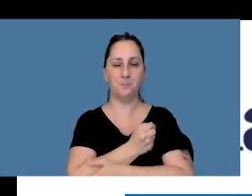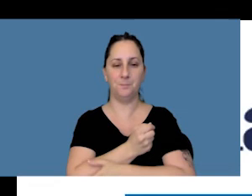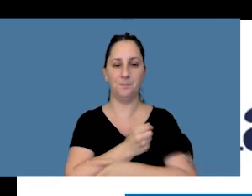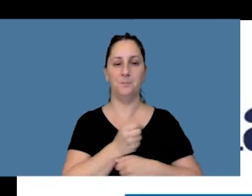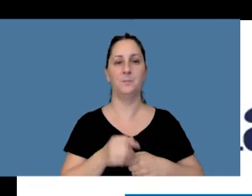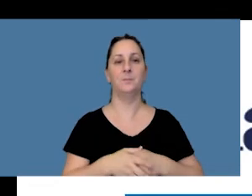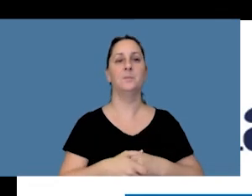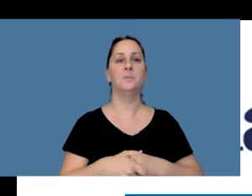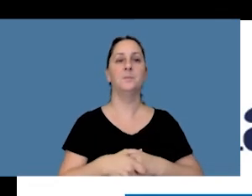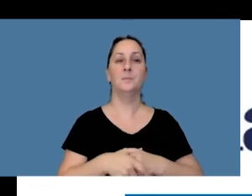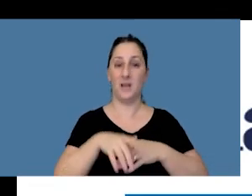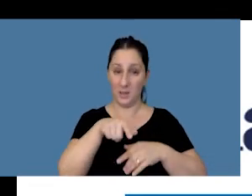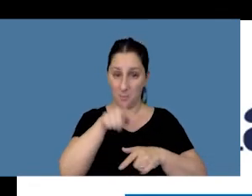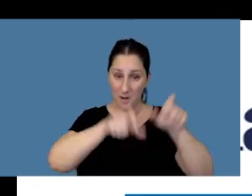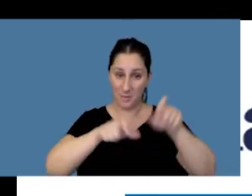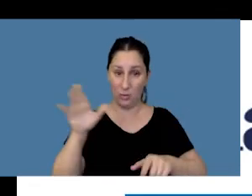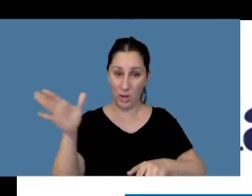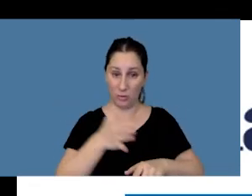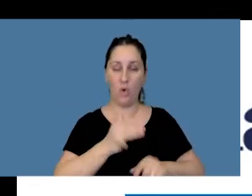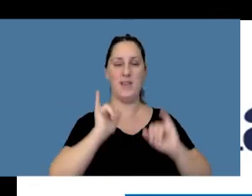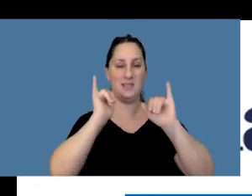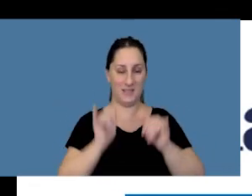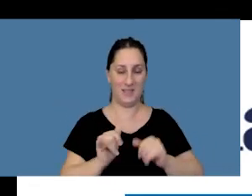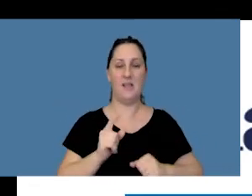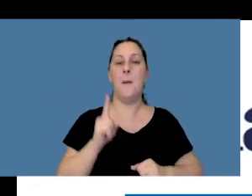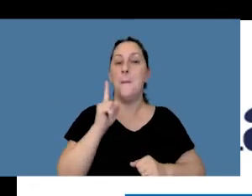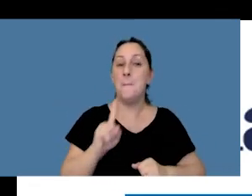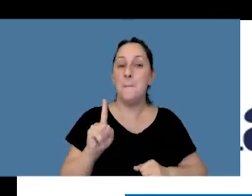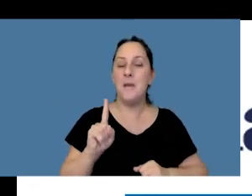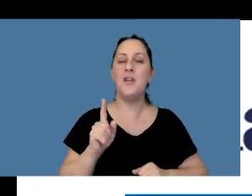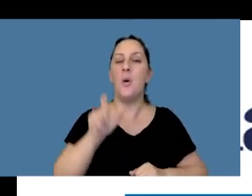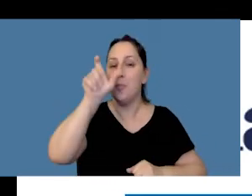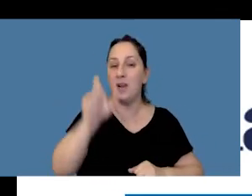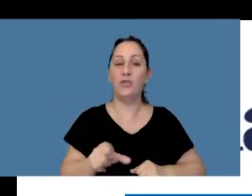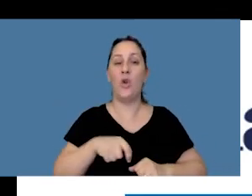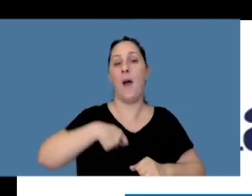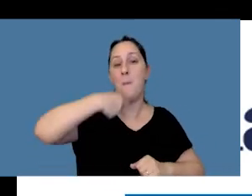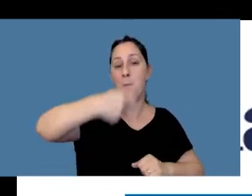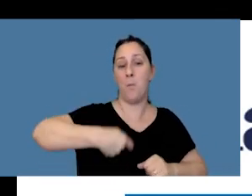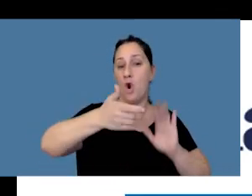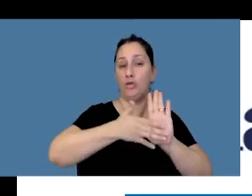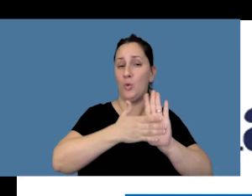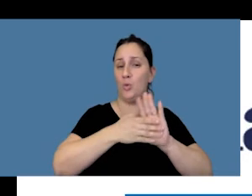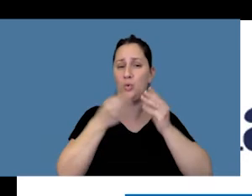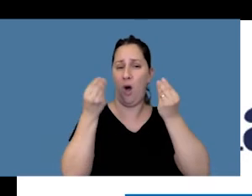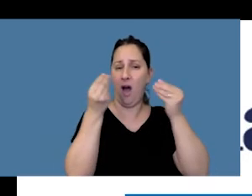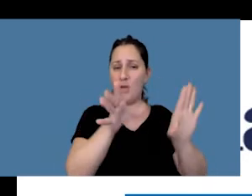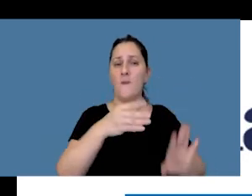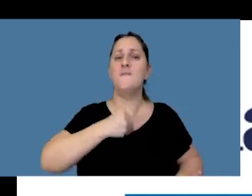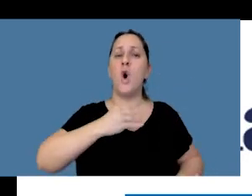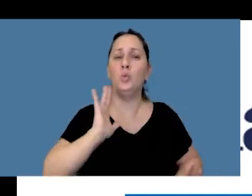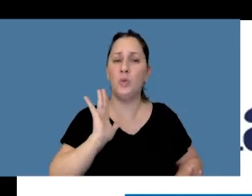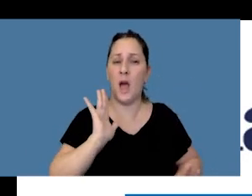para todos? Sí. Pero aquellos que se hayan ido voluntariamente del monotributo, se